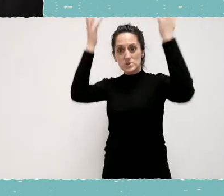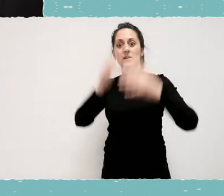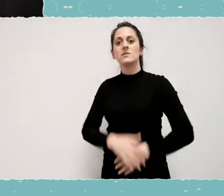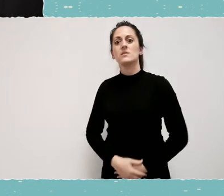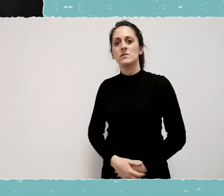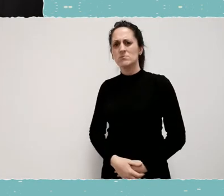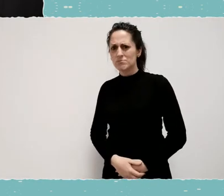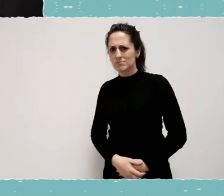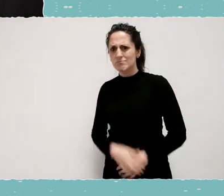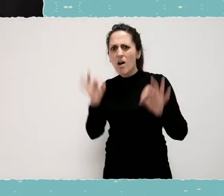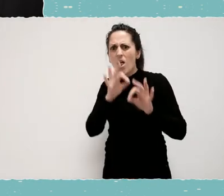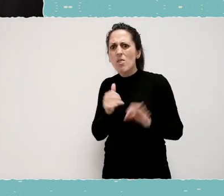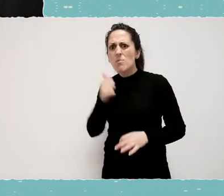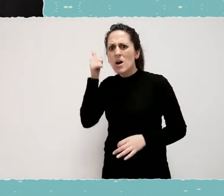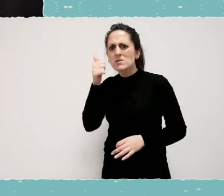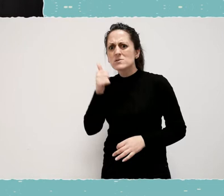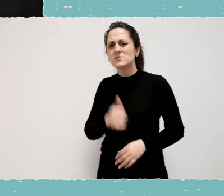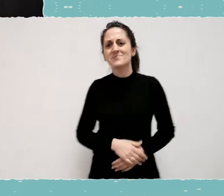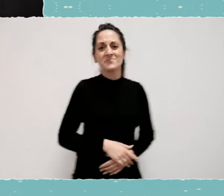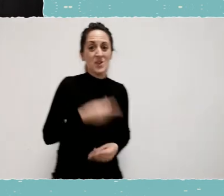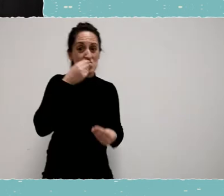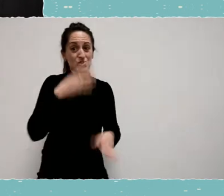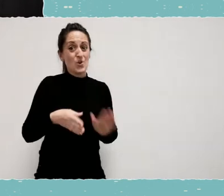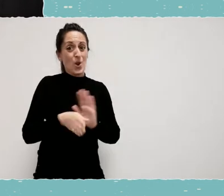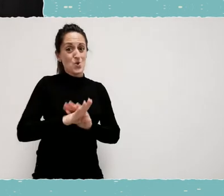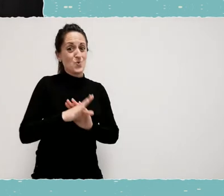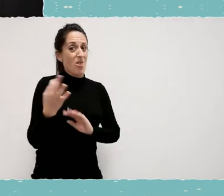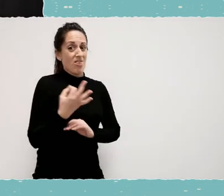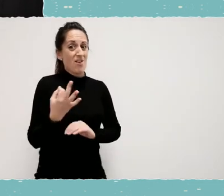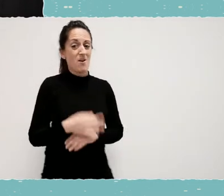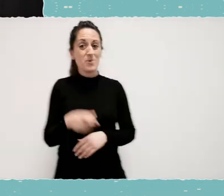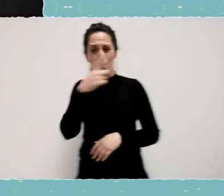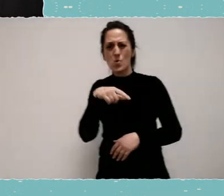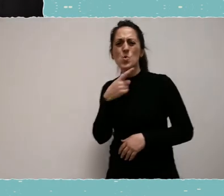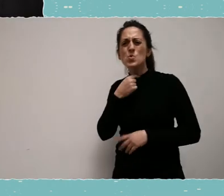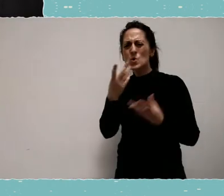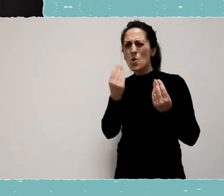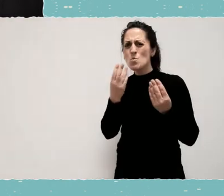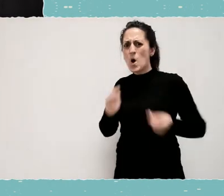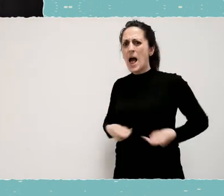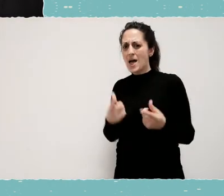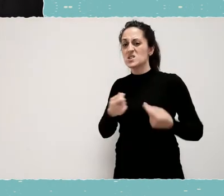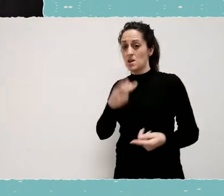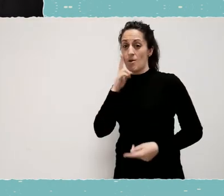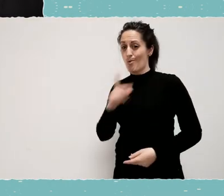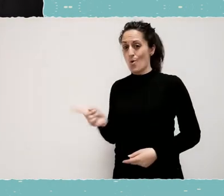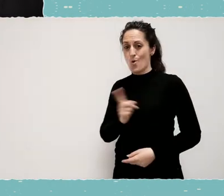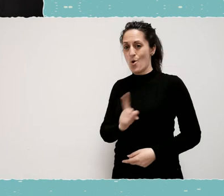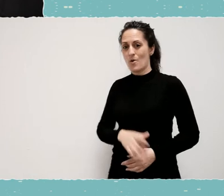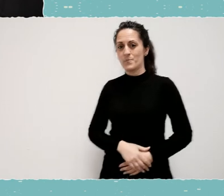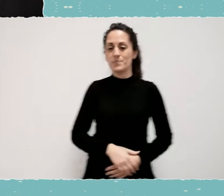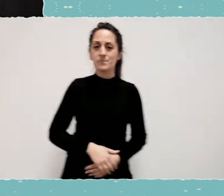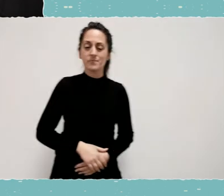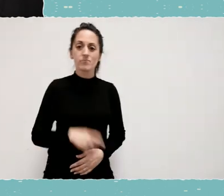Aleluya, finas. Ninguén máis. A continuar a historia. Moito non lles gusta a estes isto de